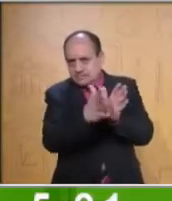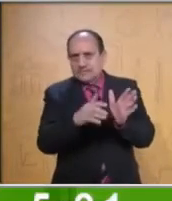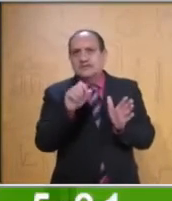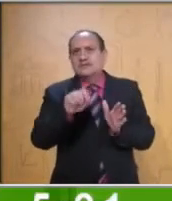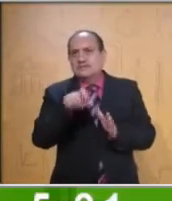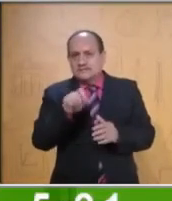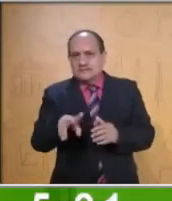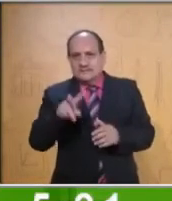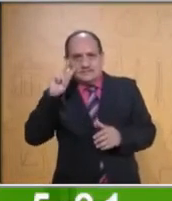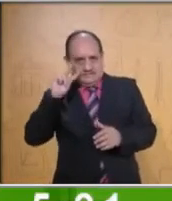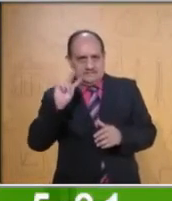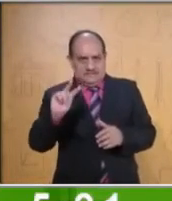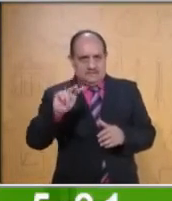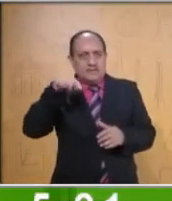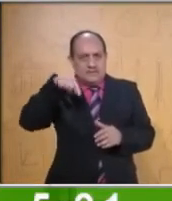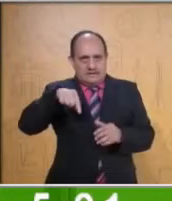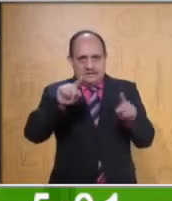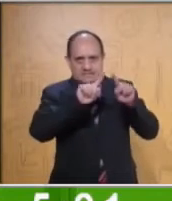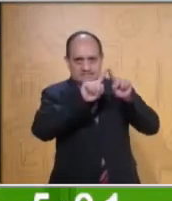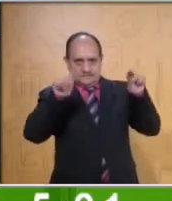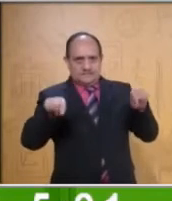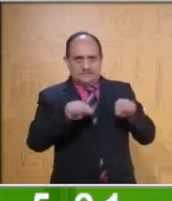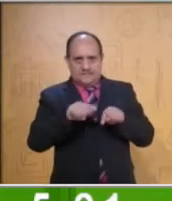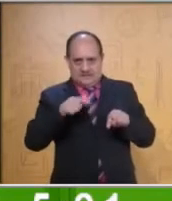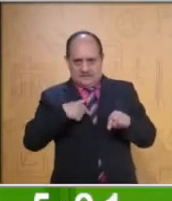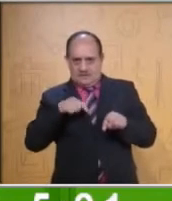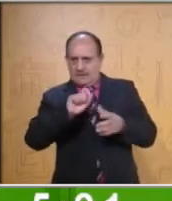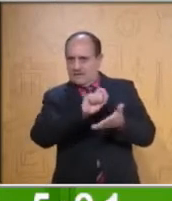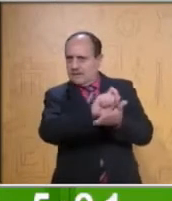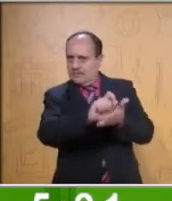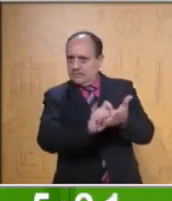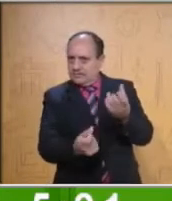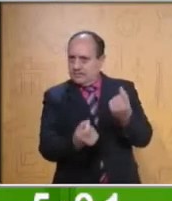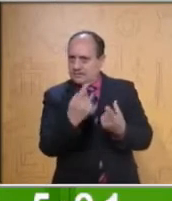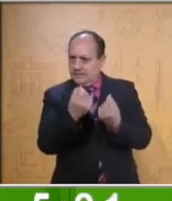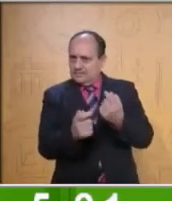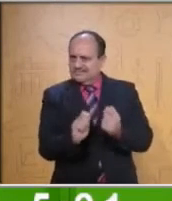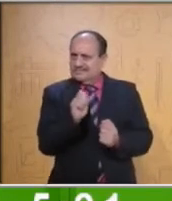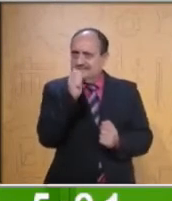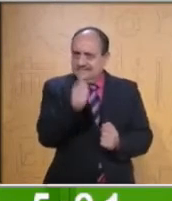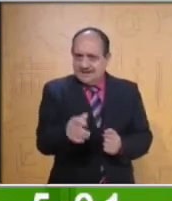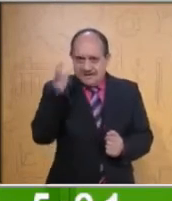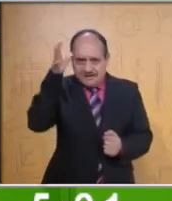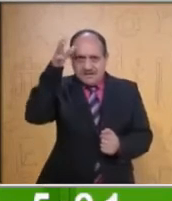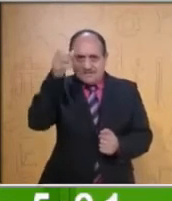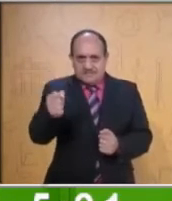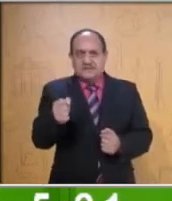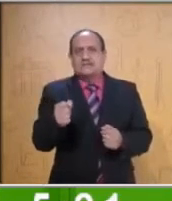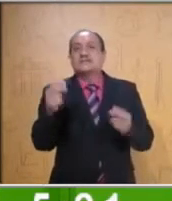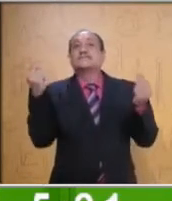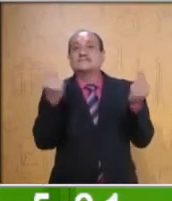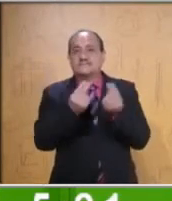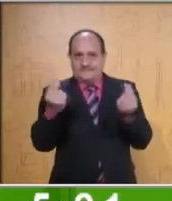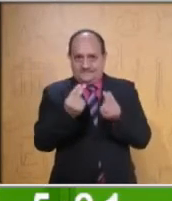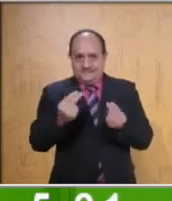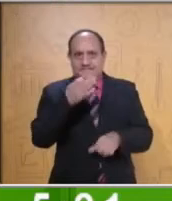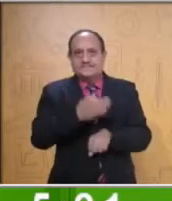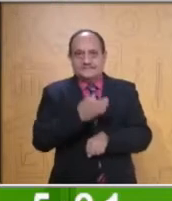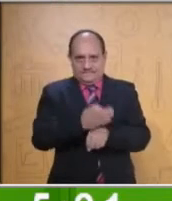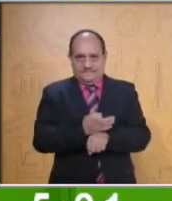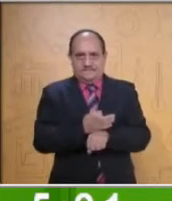de lo que vimos aquí en el pizarrón. Yo por ahí les anoté algunas definiciones, las cuales vamos a necesitar